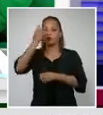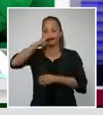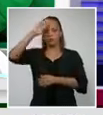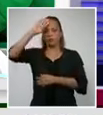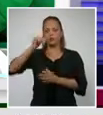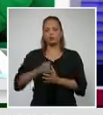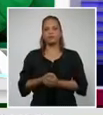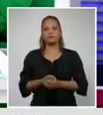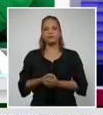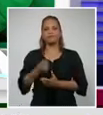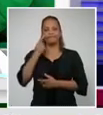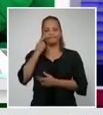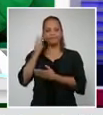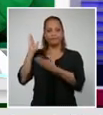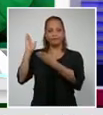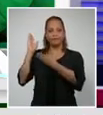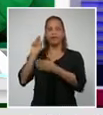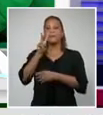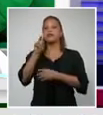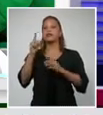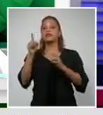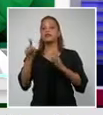Ahí lo tienen,